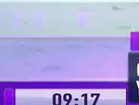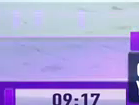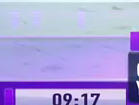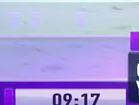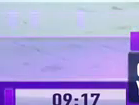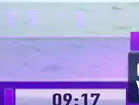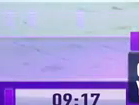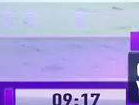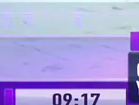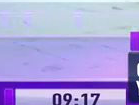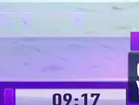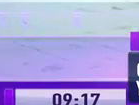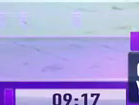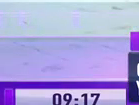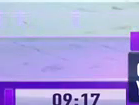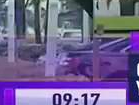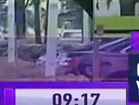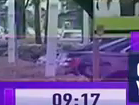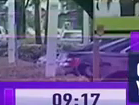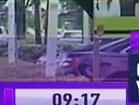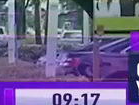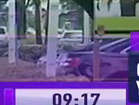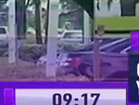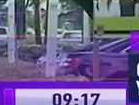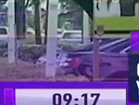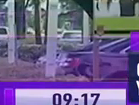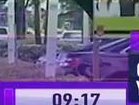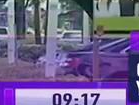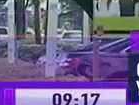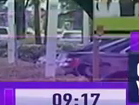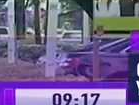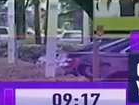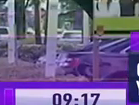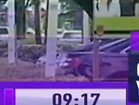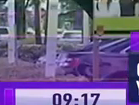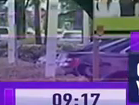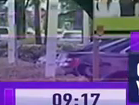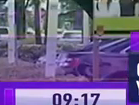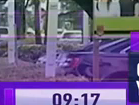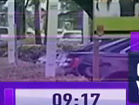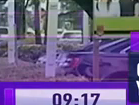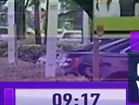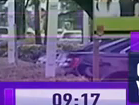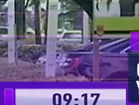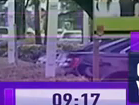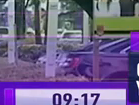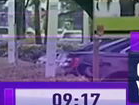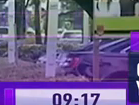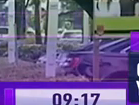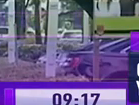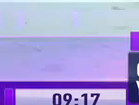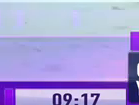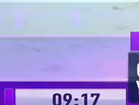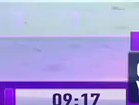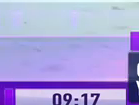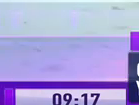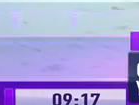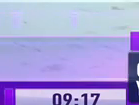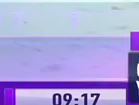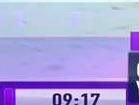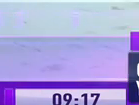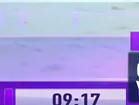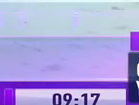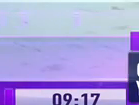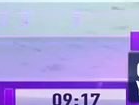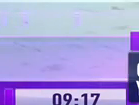ya del paradero del cuerpo de su padre. Habla también de los homenajes que se realizarán en Miami y también México para el príncipe